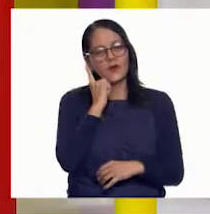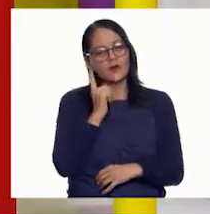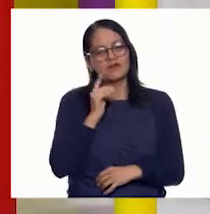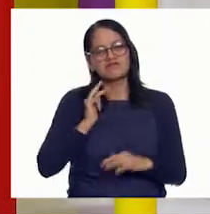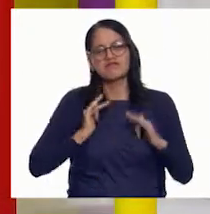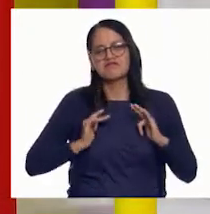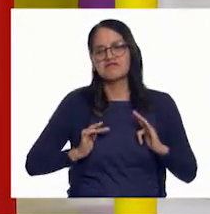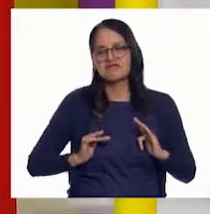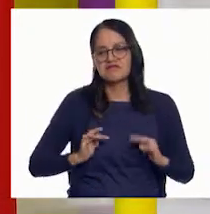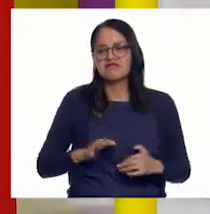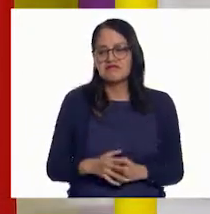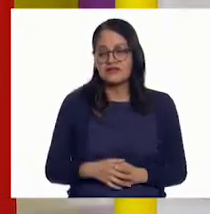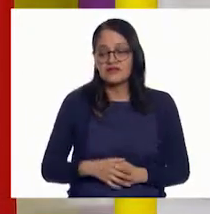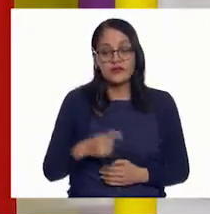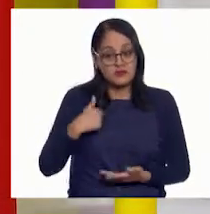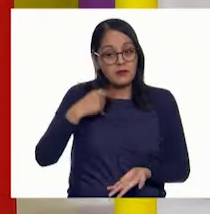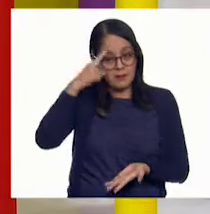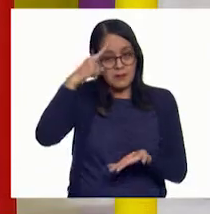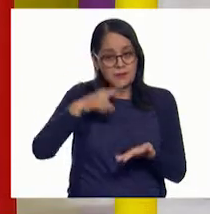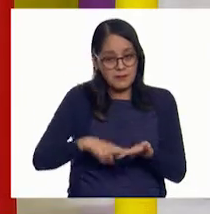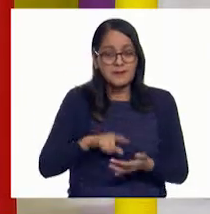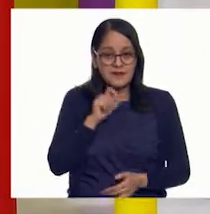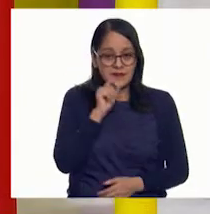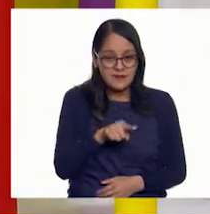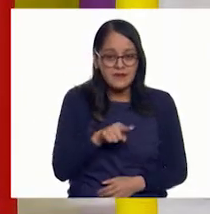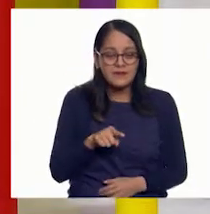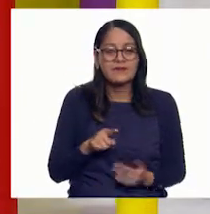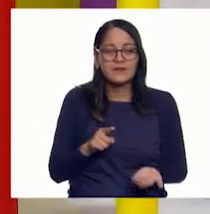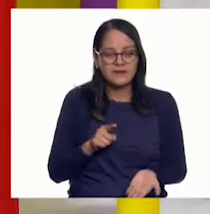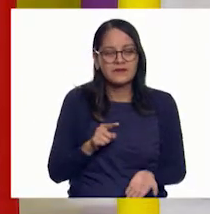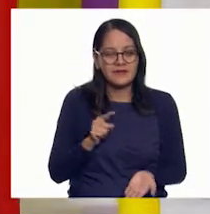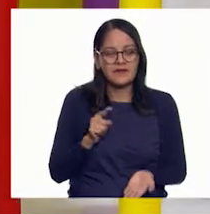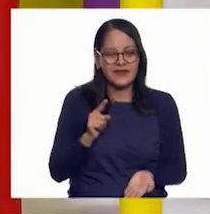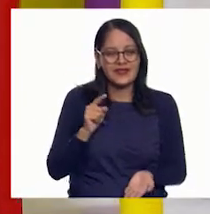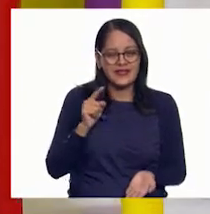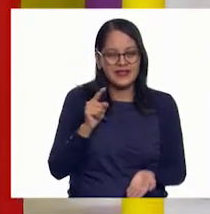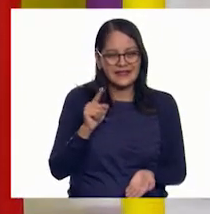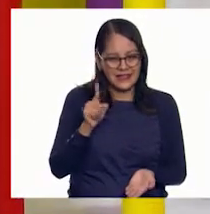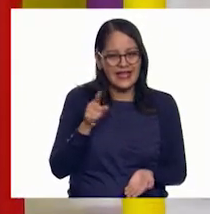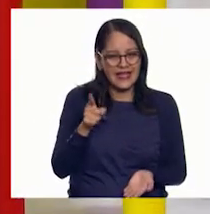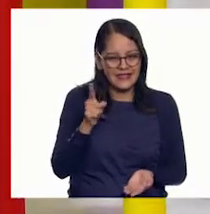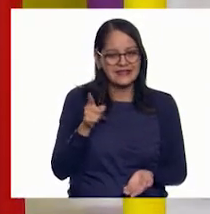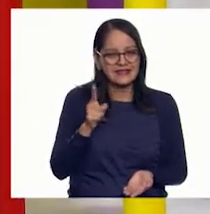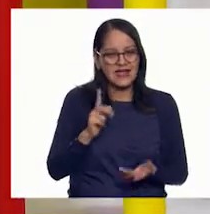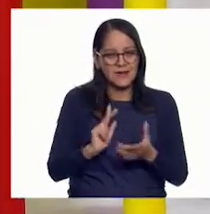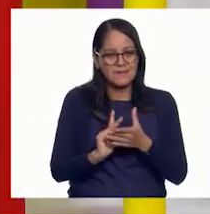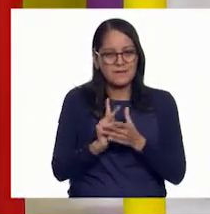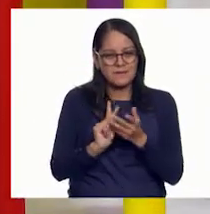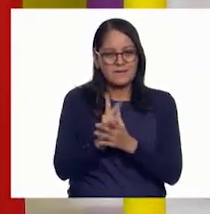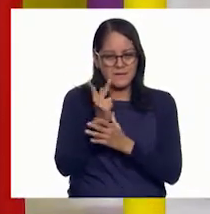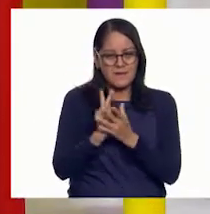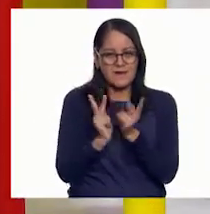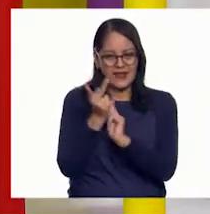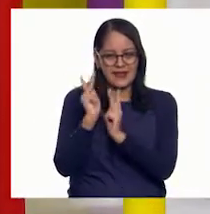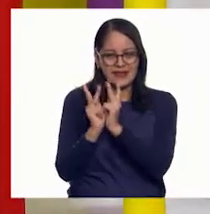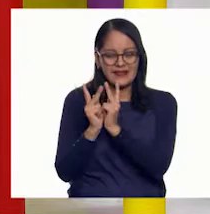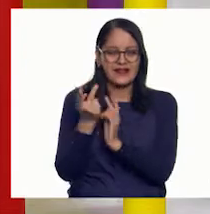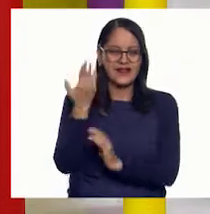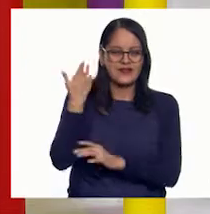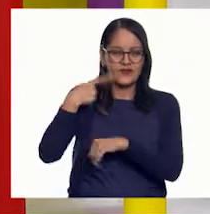plácidamente. Entonces podríamos decir que también vimos un poquito con este ingrediente en la clase pasada. Así